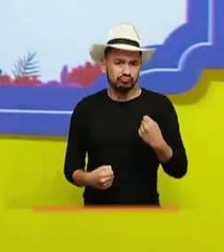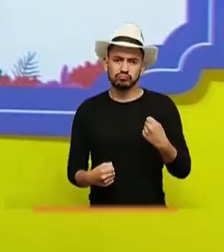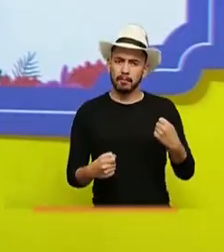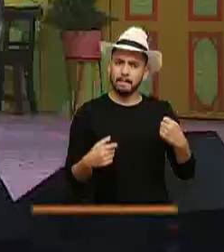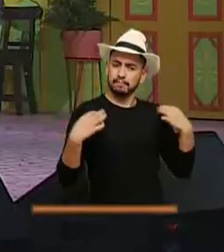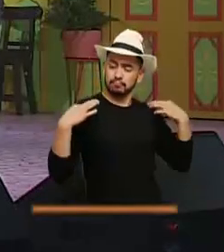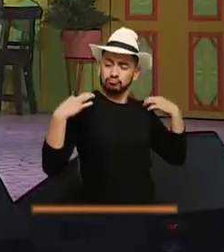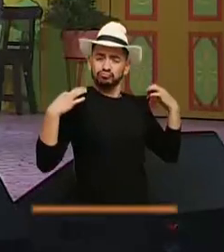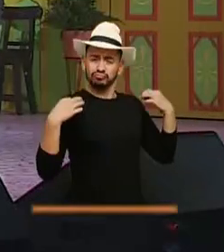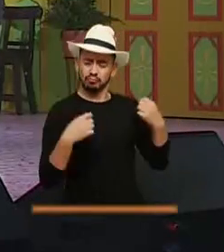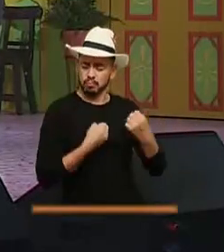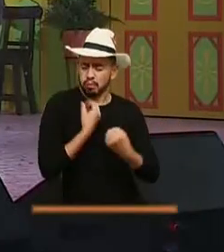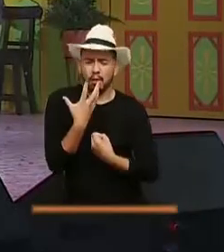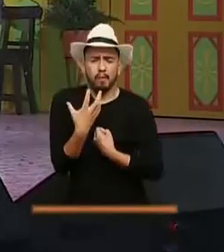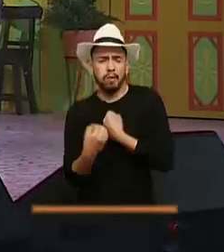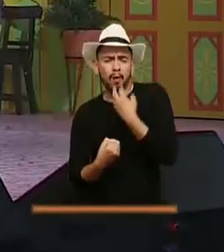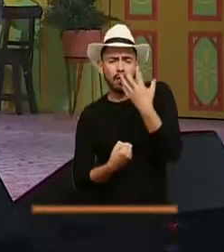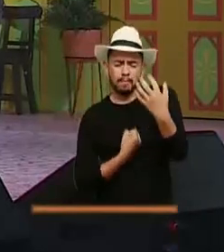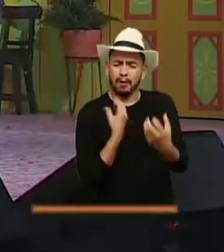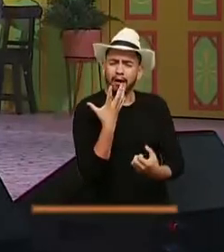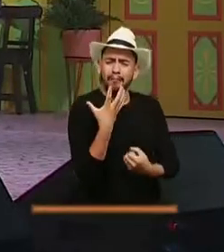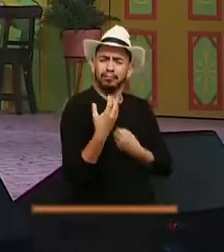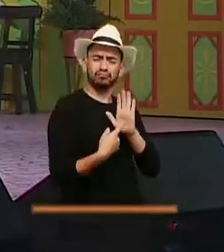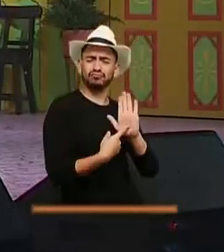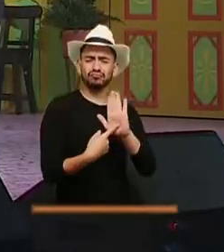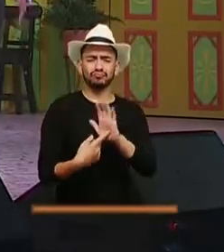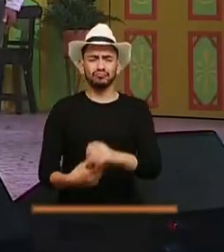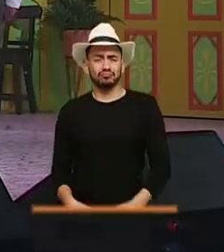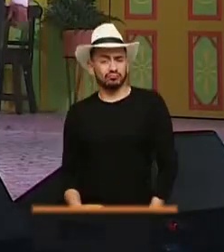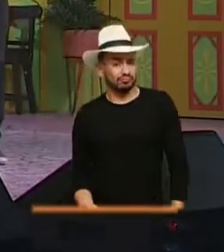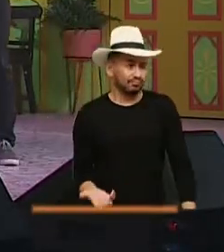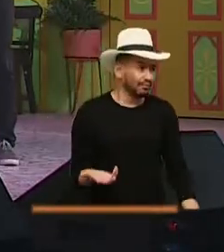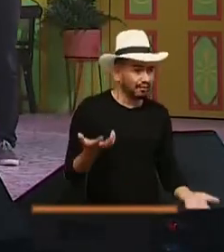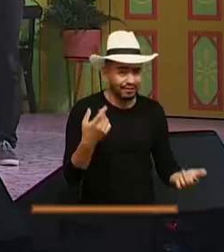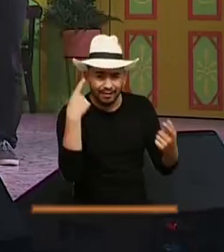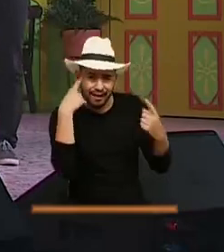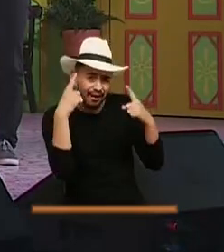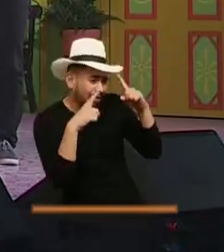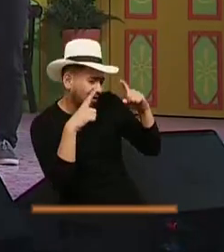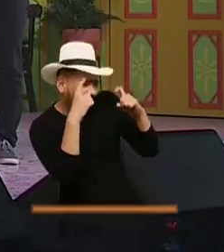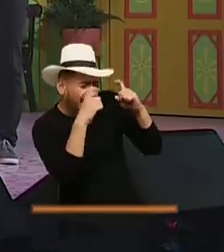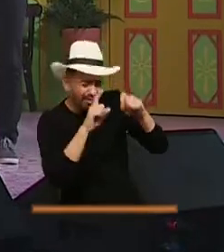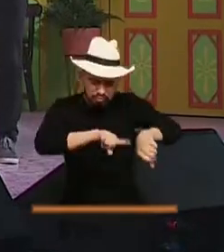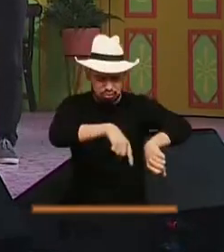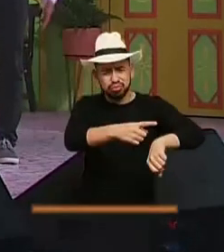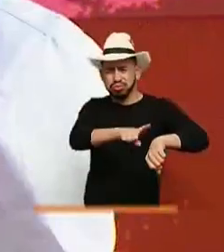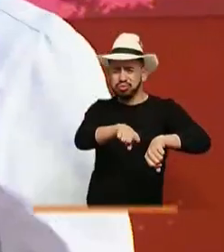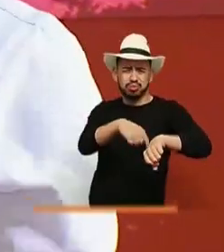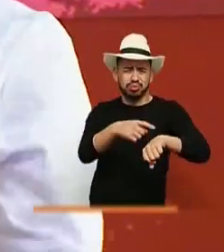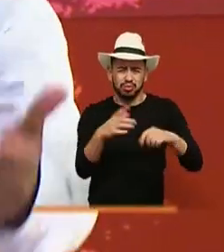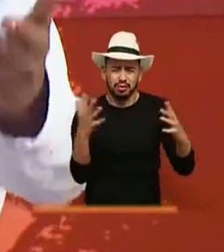gimnasio. Pero se demoró mucho, yo lo vi